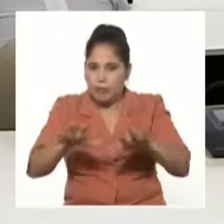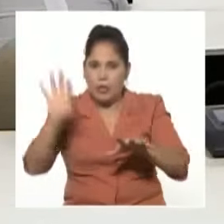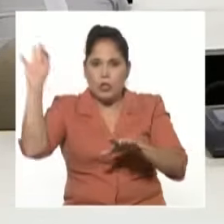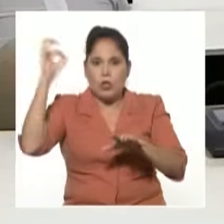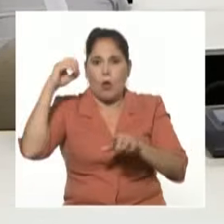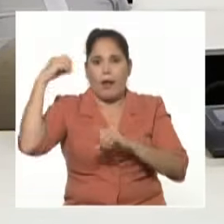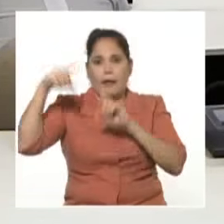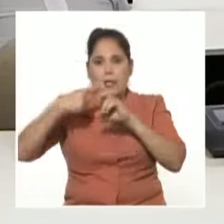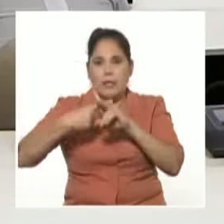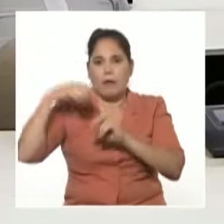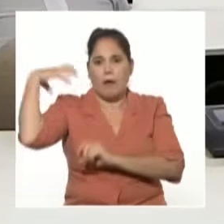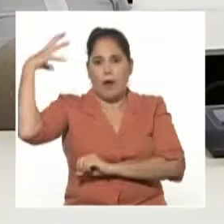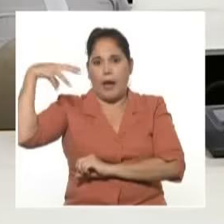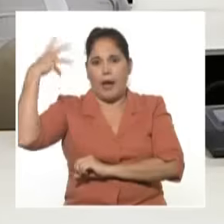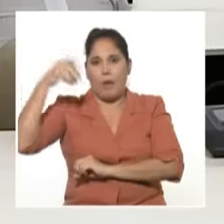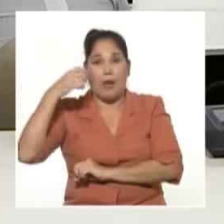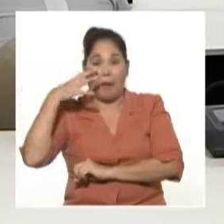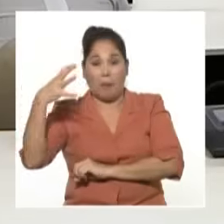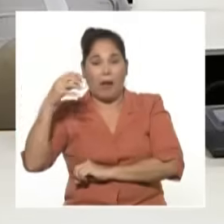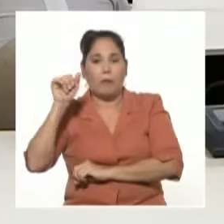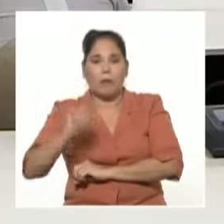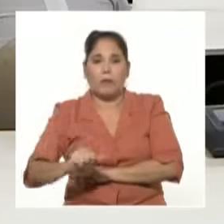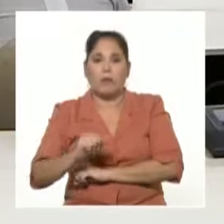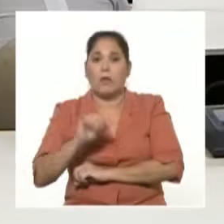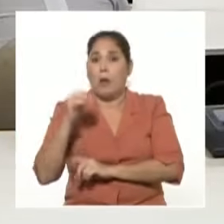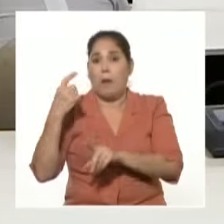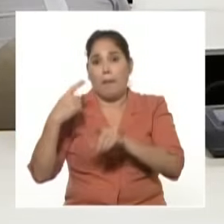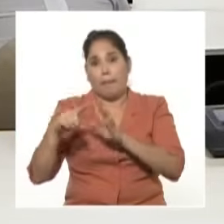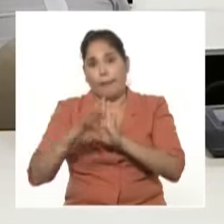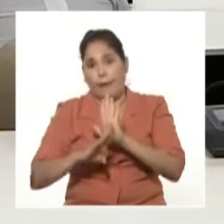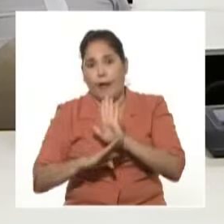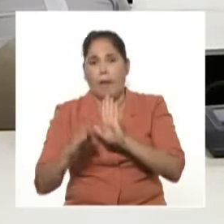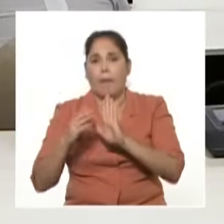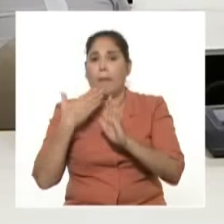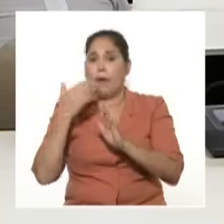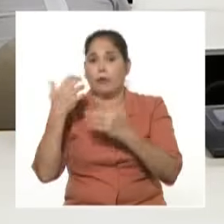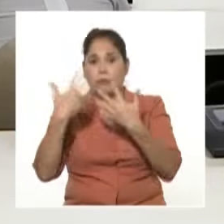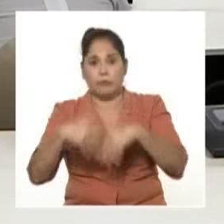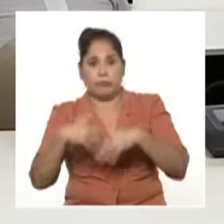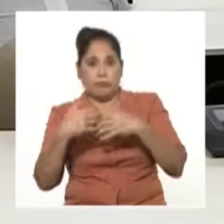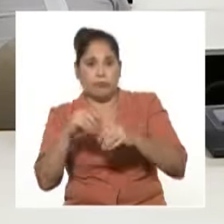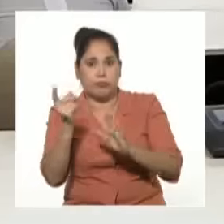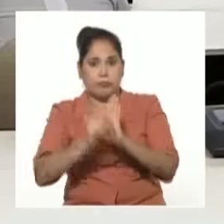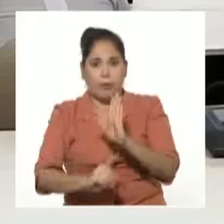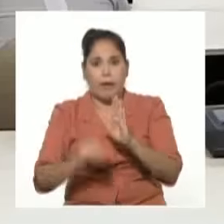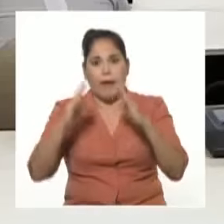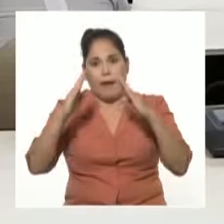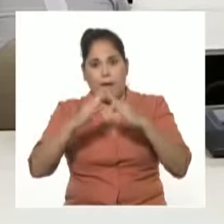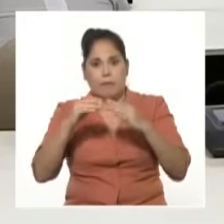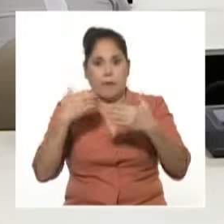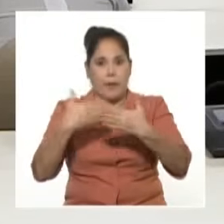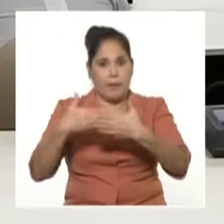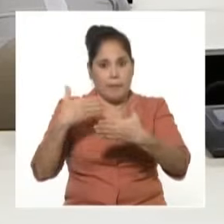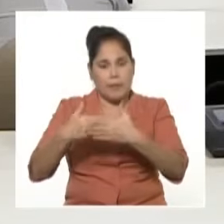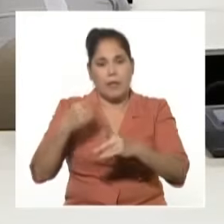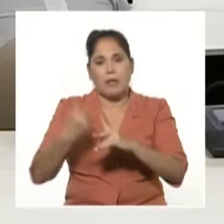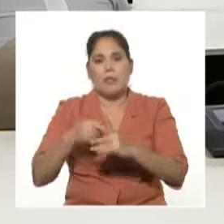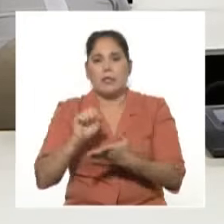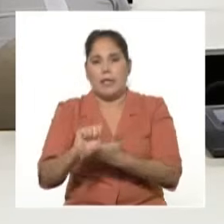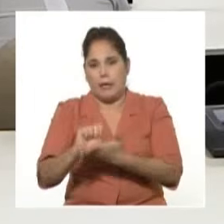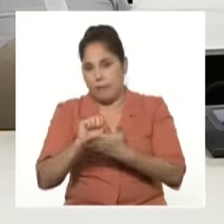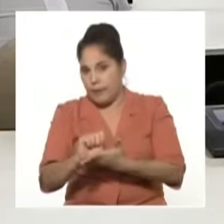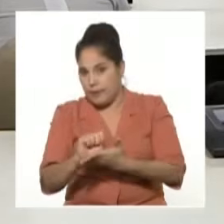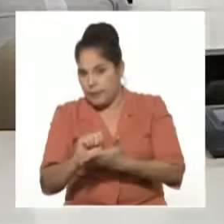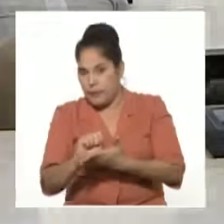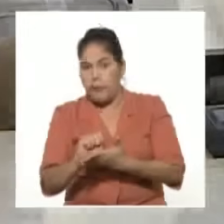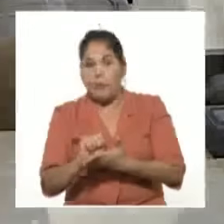eólica, el uso más inteligente de la biomasa y los programas de eficiencia energética en hogares, empresas y servicios.